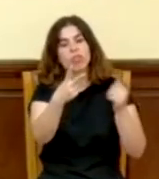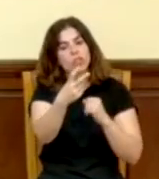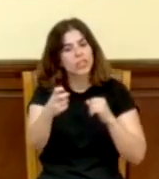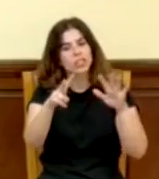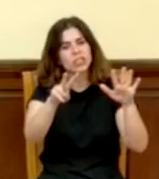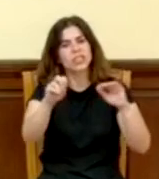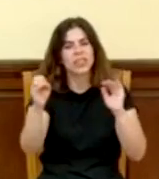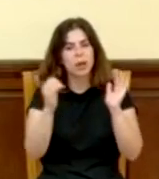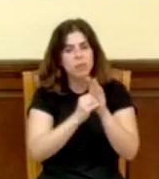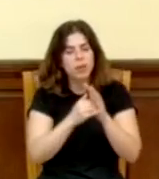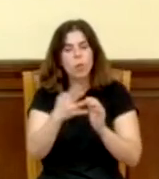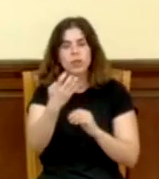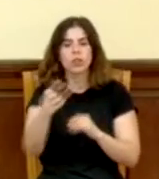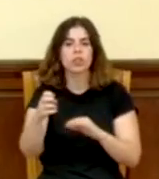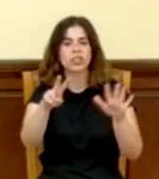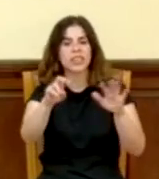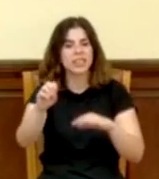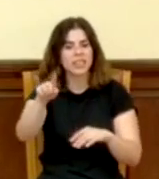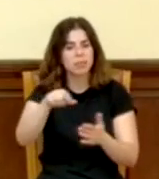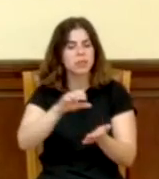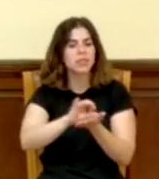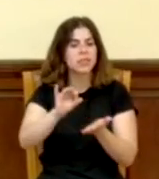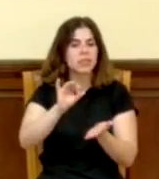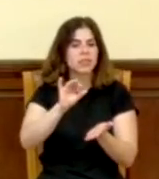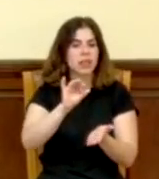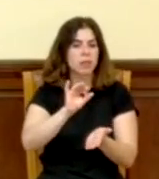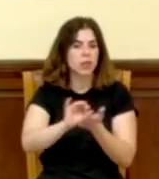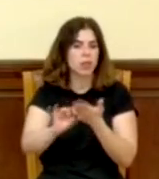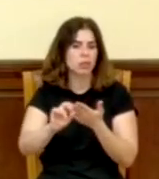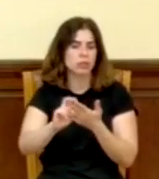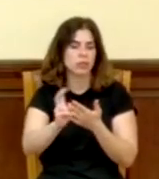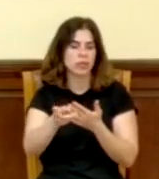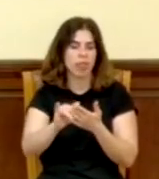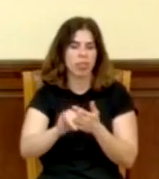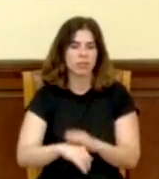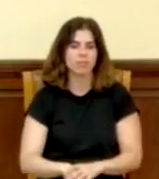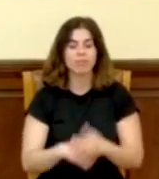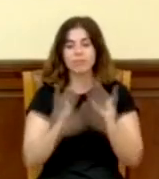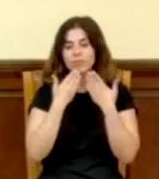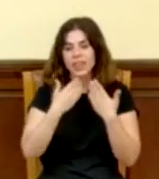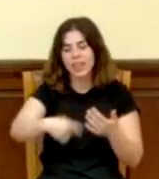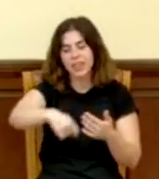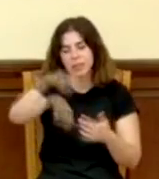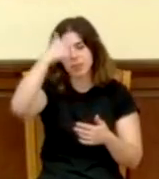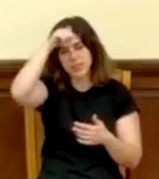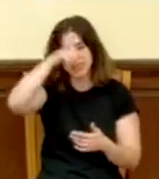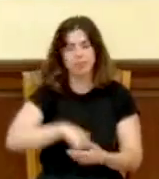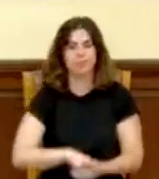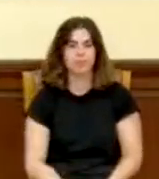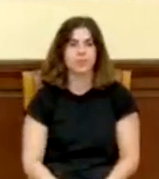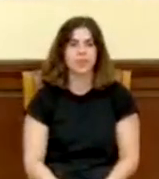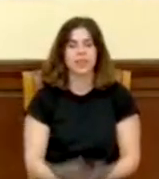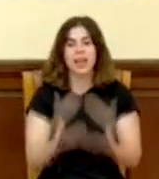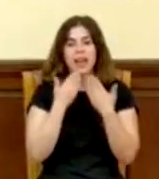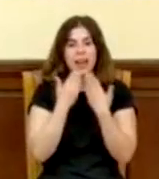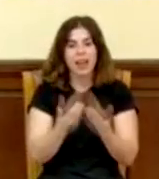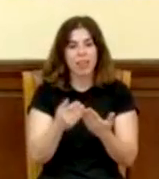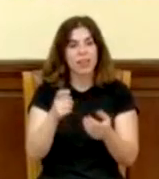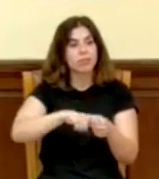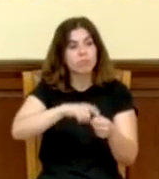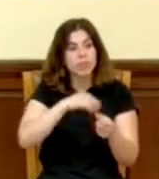233.470 que corresponde a servicios de telecomunicaciones. Gracias, señor presidente. Muchas gracias. ¿Alguna